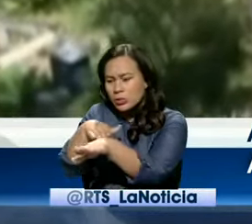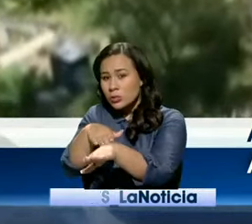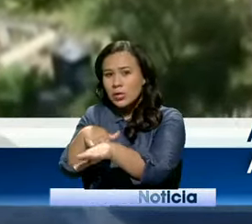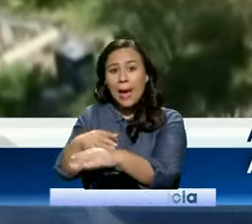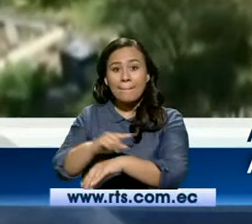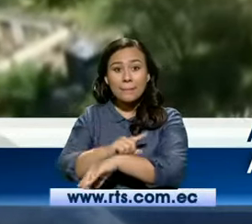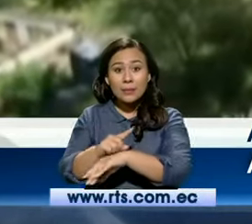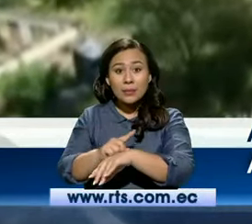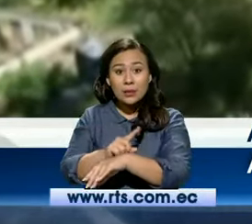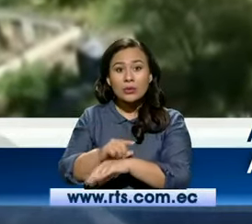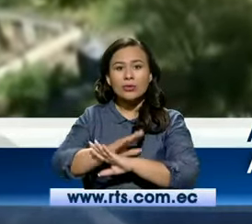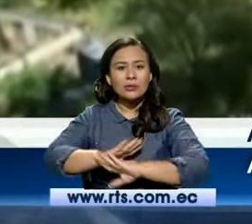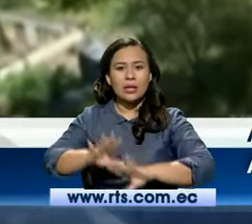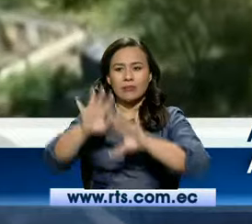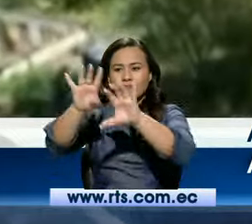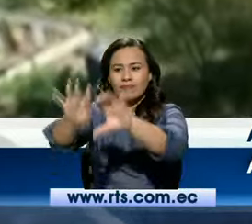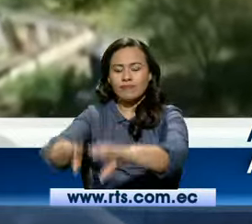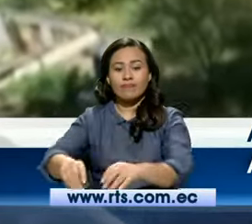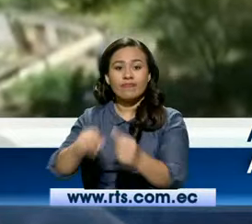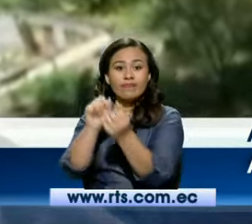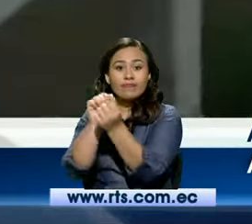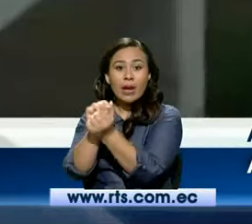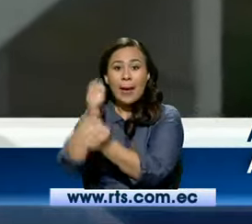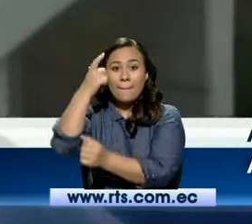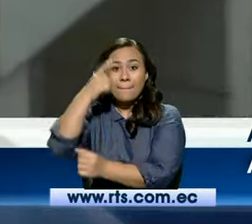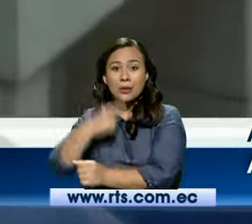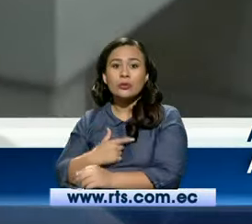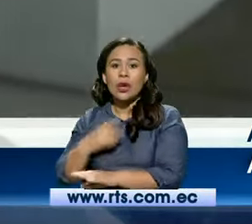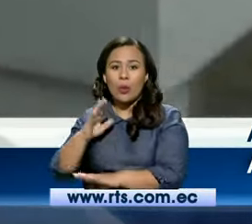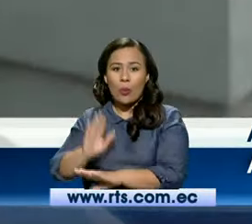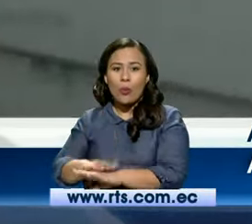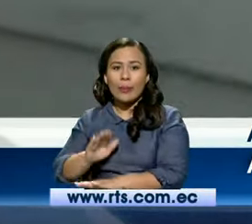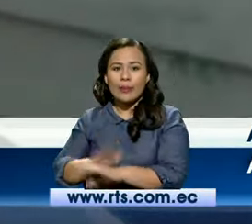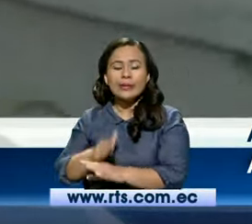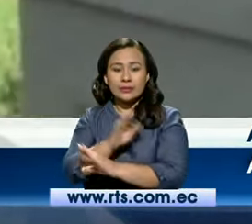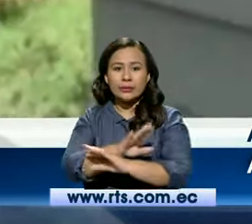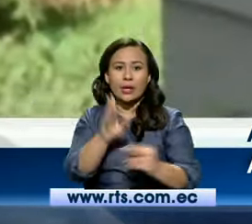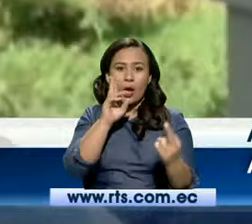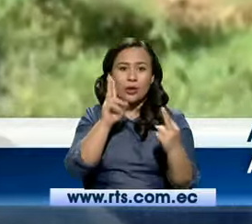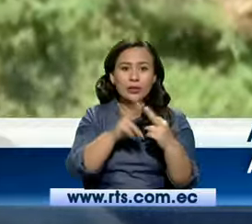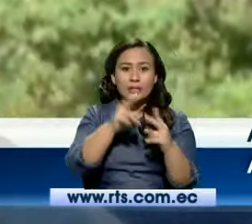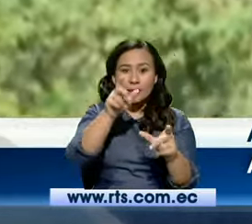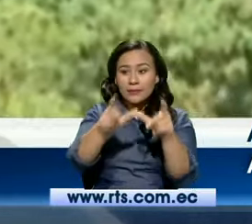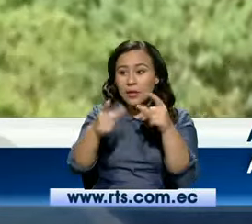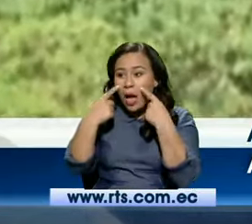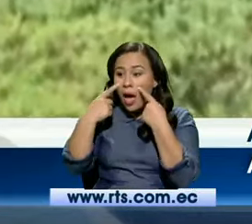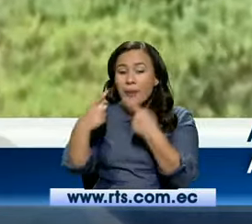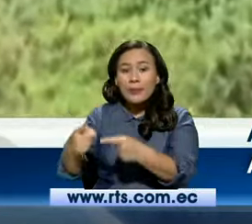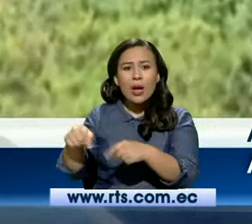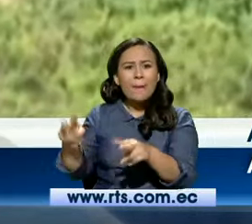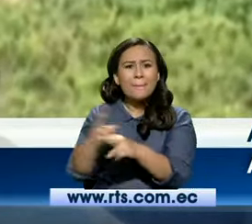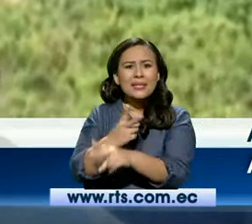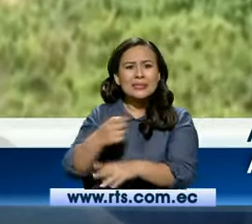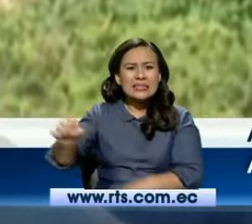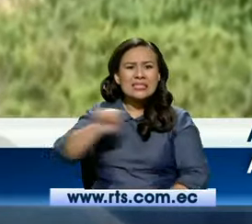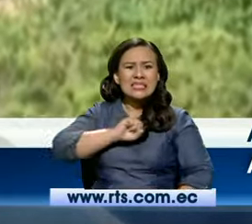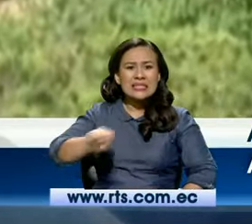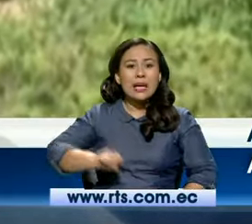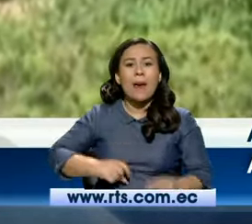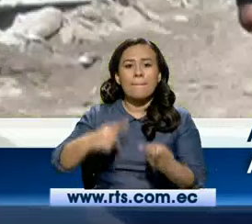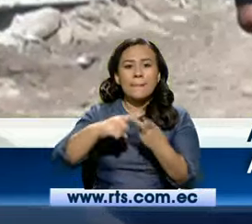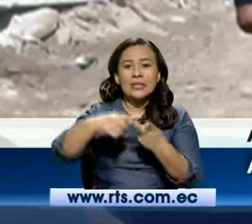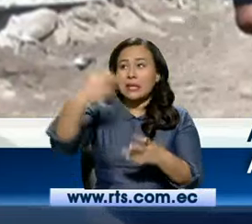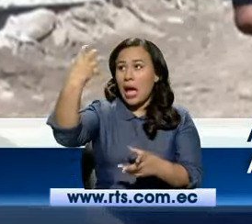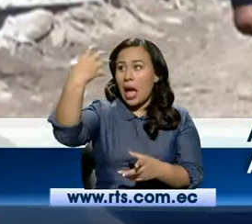algunos minutos fue ubicado y capturado. El individuo fue reconocido por algunas personas que vieron el acto criminal. Además, las cámaras de